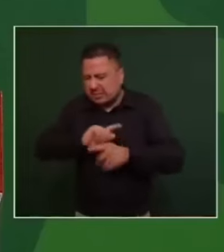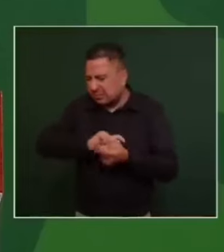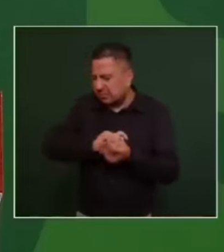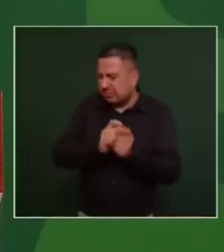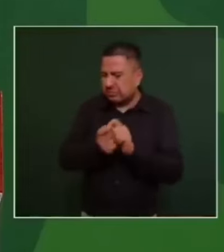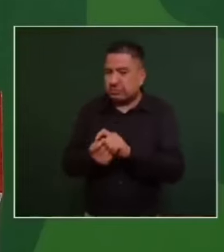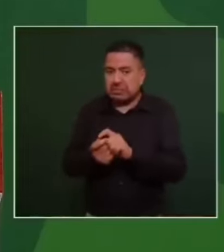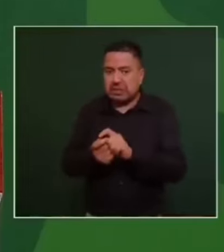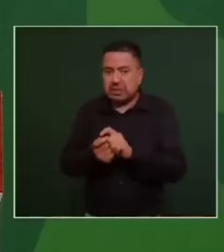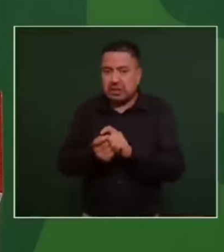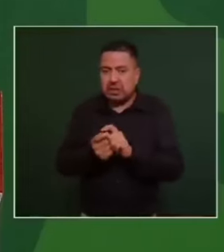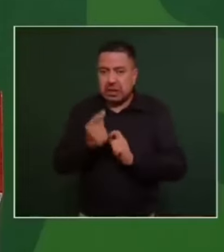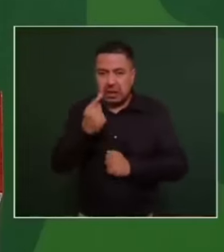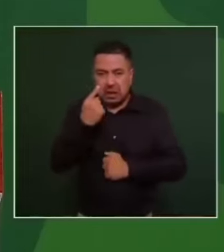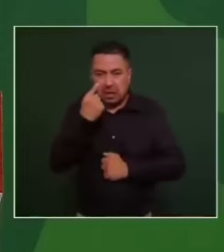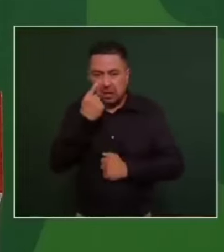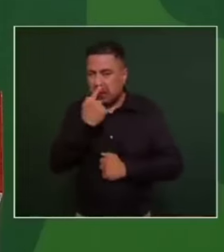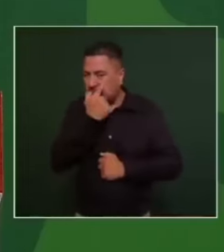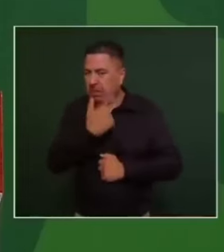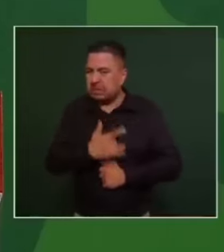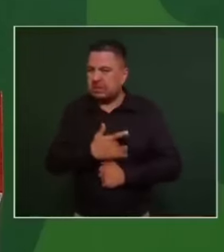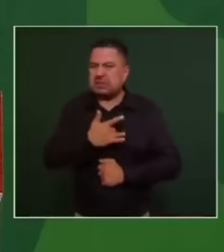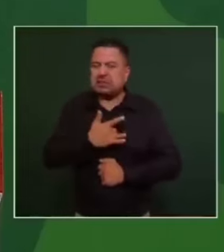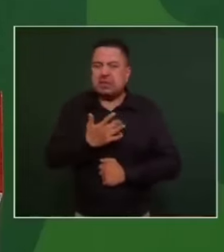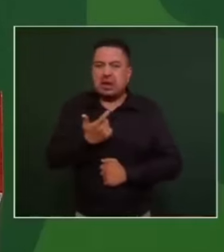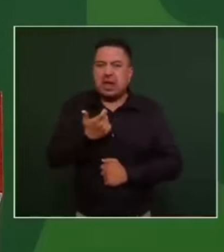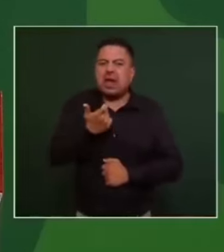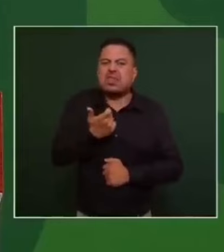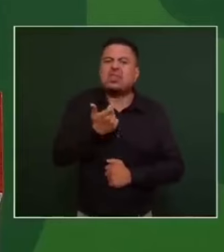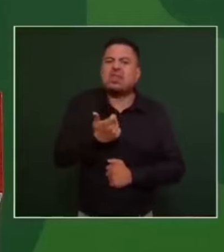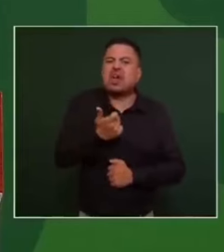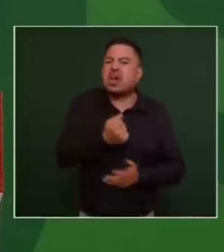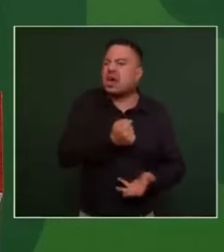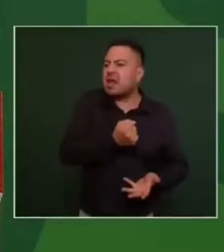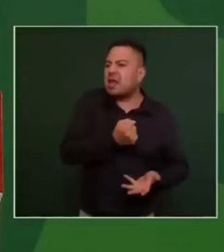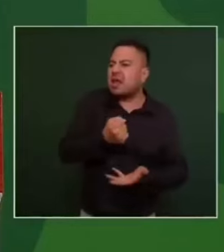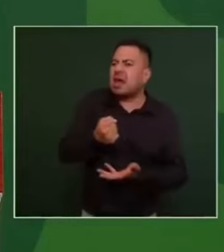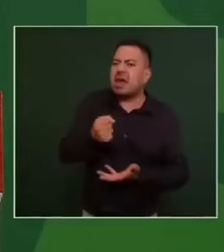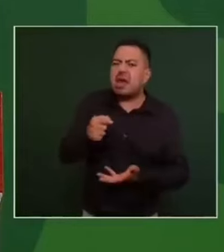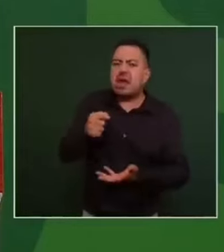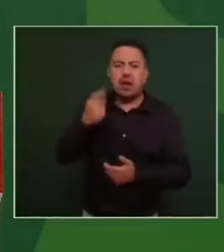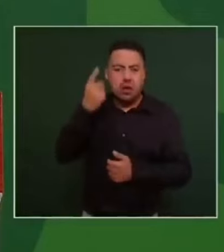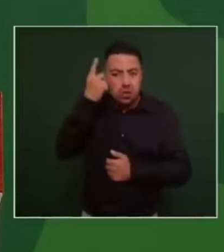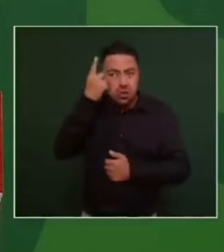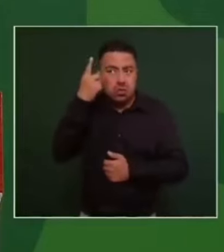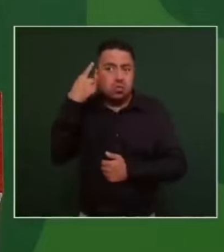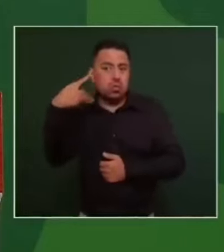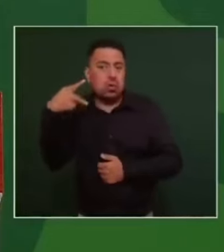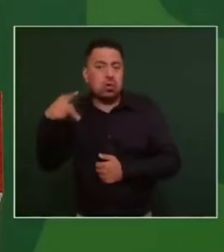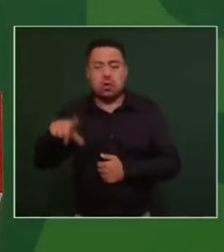había la creencia de que el presupuesto era del gobierno,